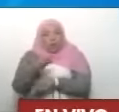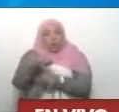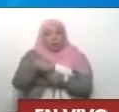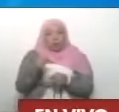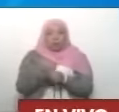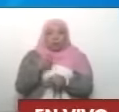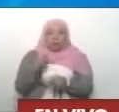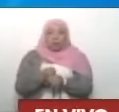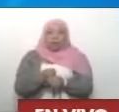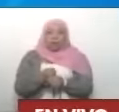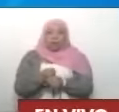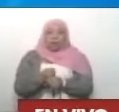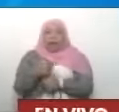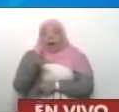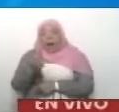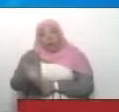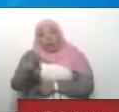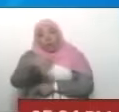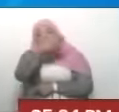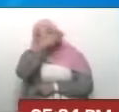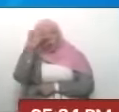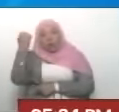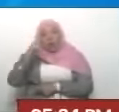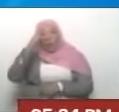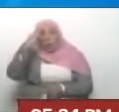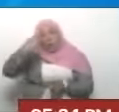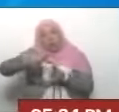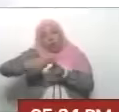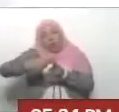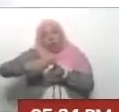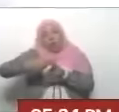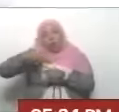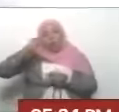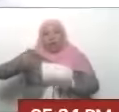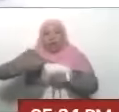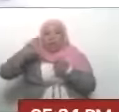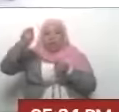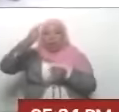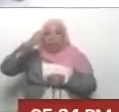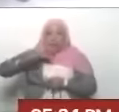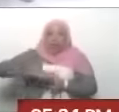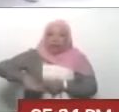Robert Serra, nuestro gran Robert Serra, honor y gloria eterna a Robert Serra,